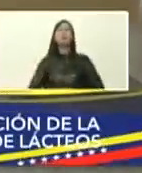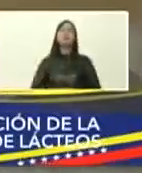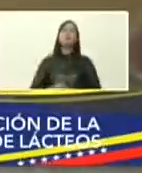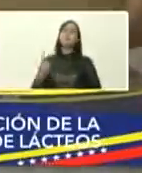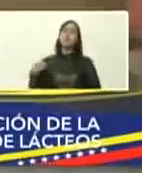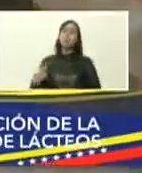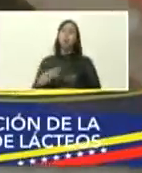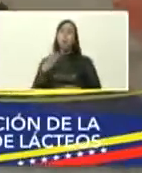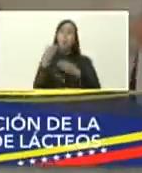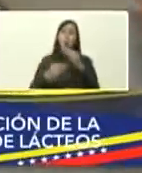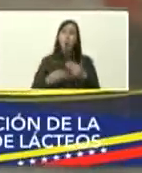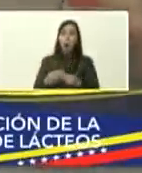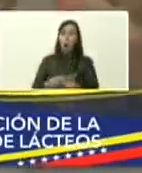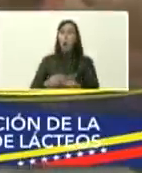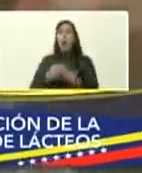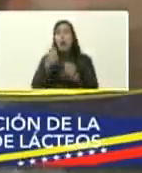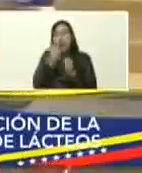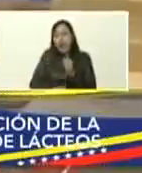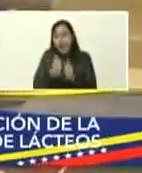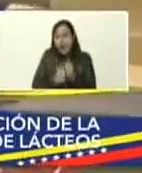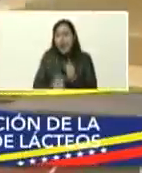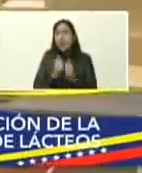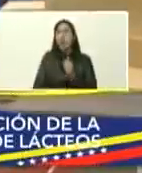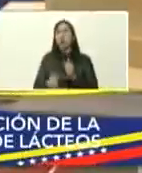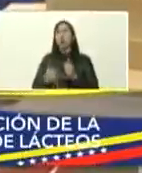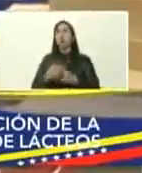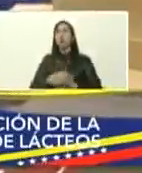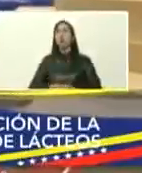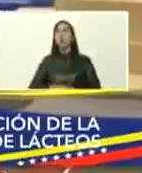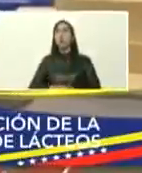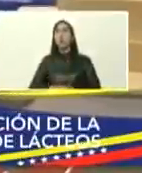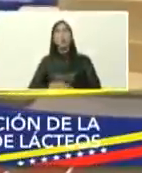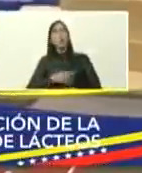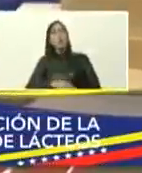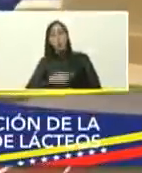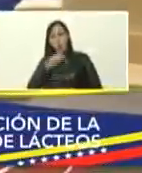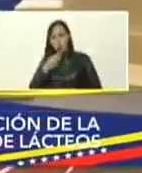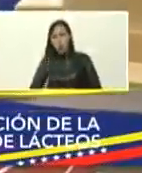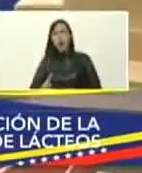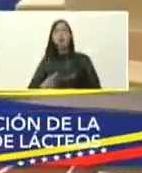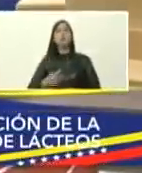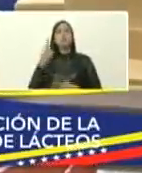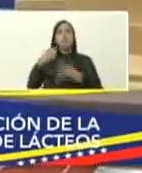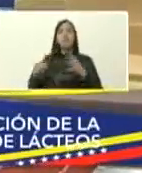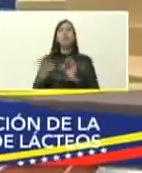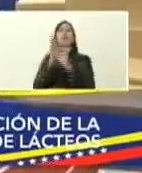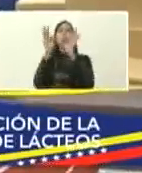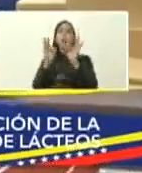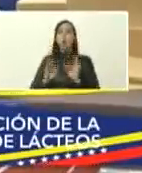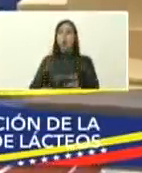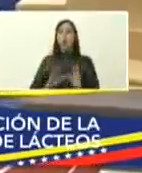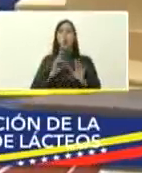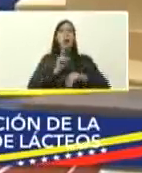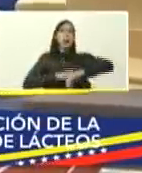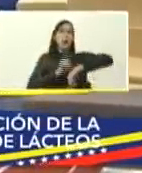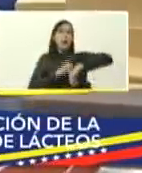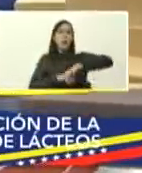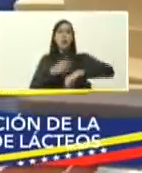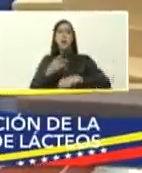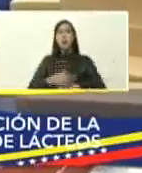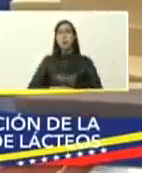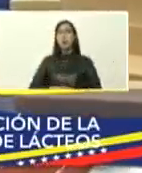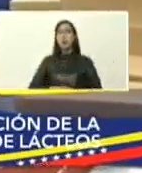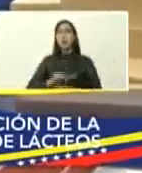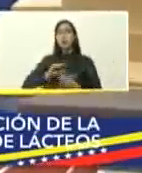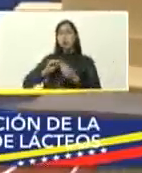podemos producir quesos naturales, frescos, semimadurados y madurados, productos procesados como